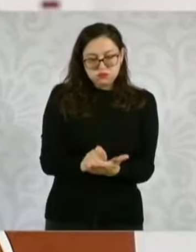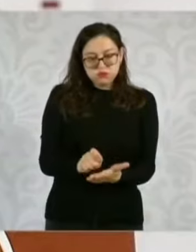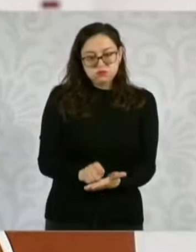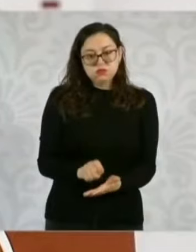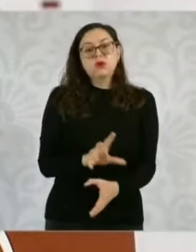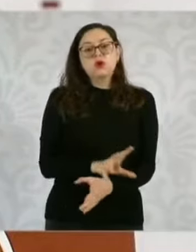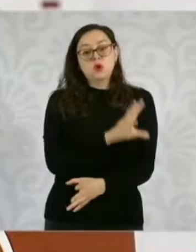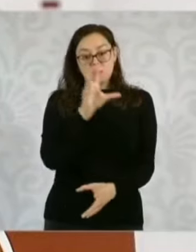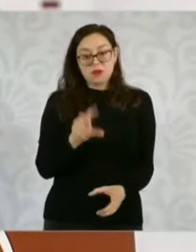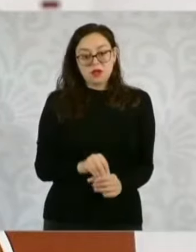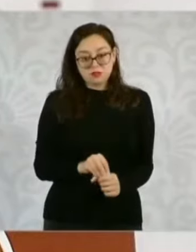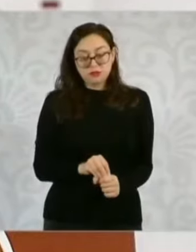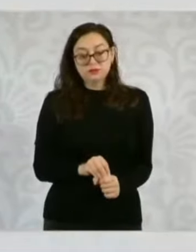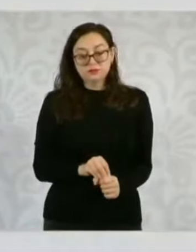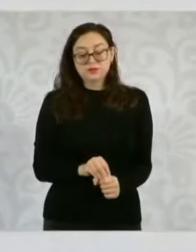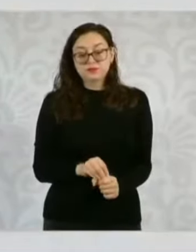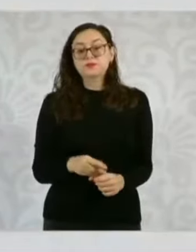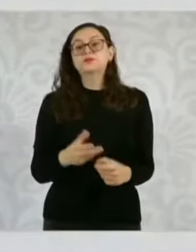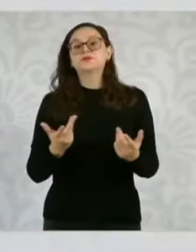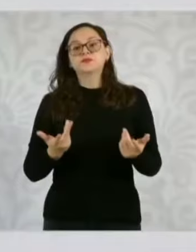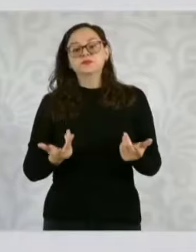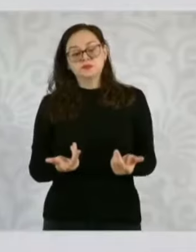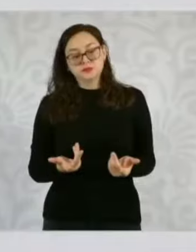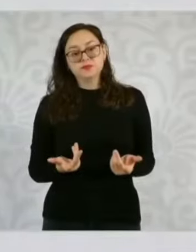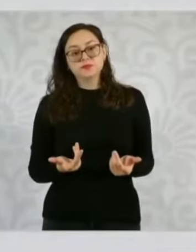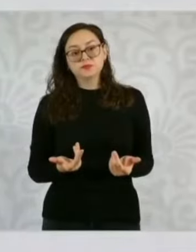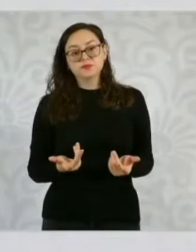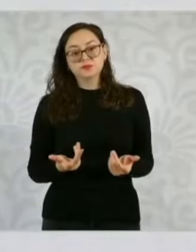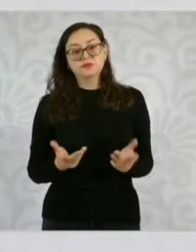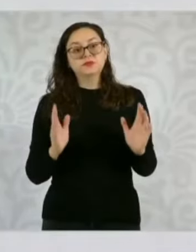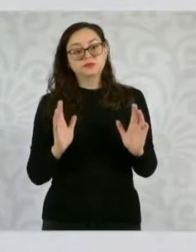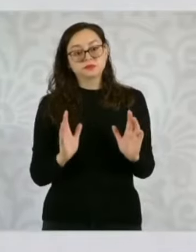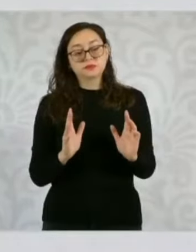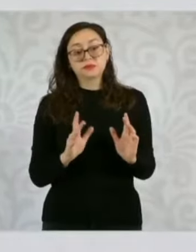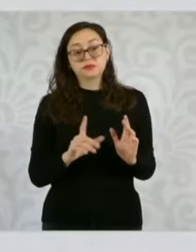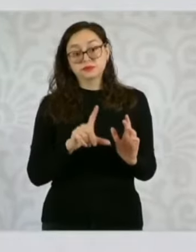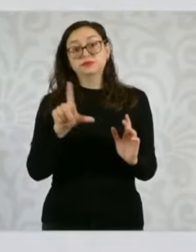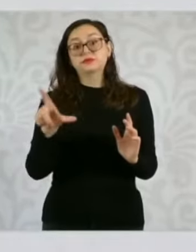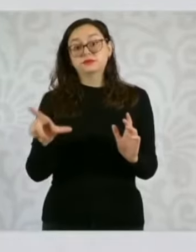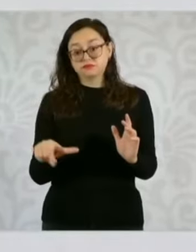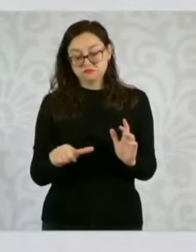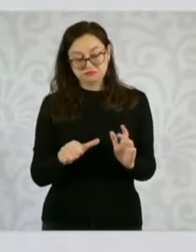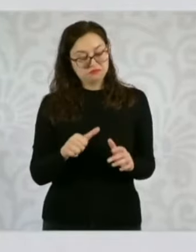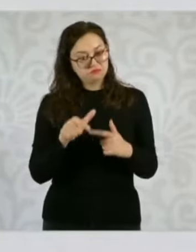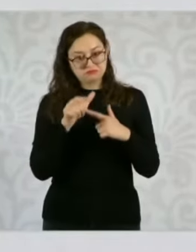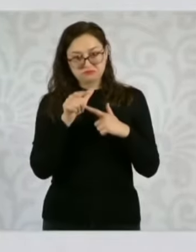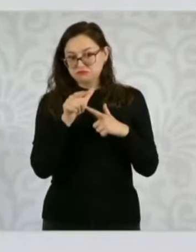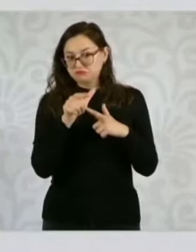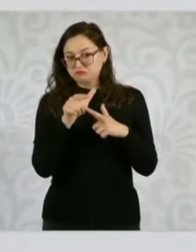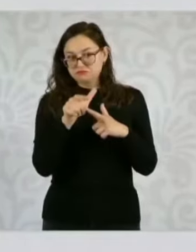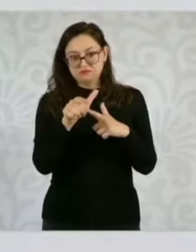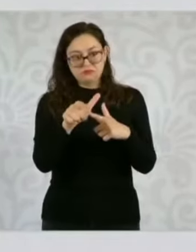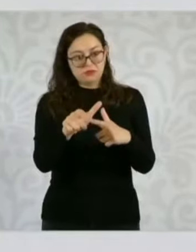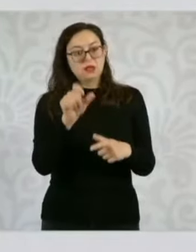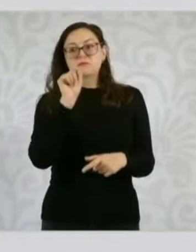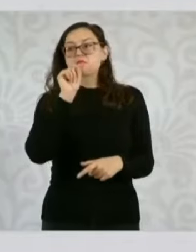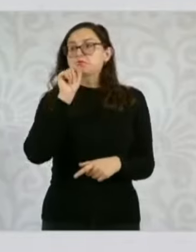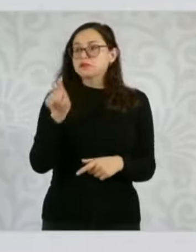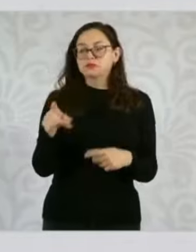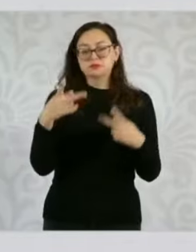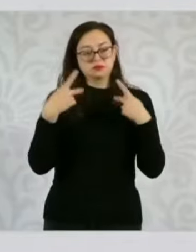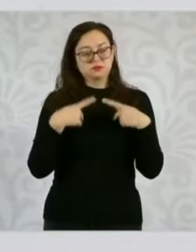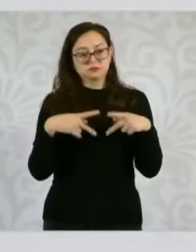historial clínico. Y bueno, de manera permanente se va a dar este seguimiento. Adelante. El